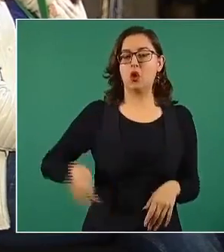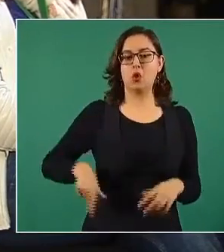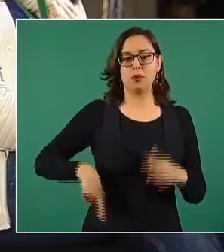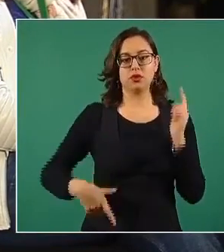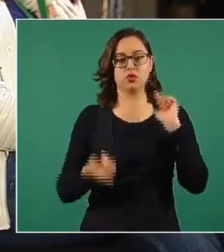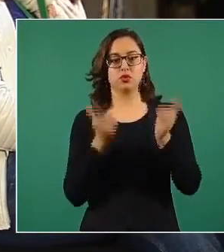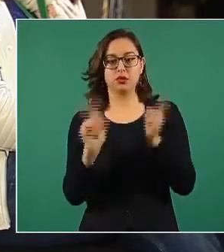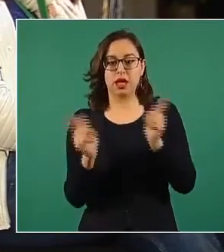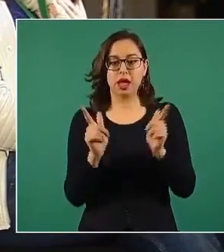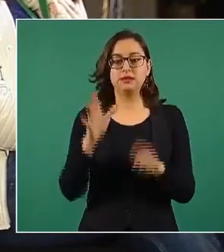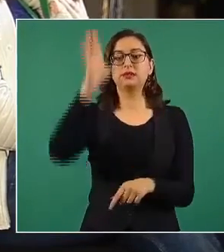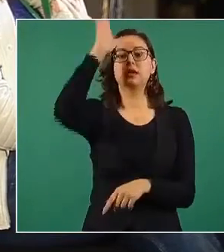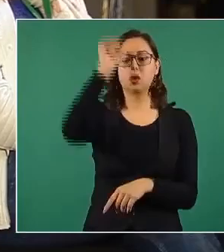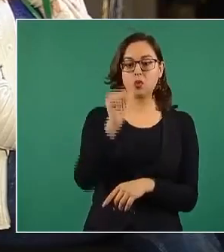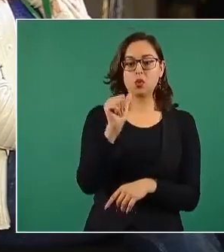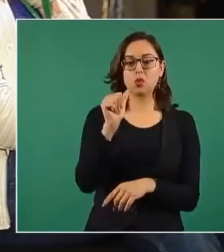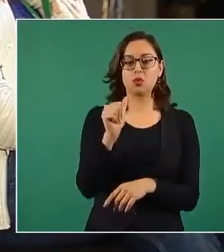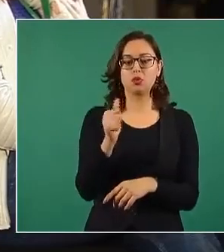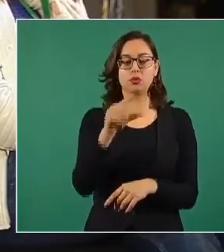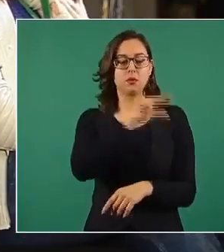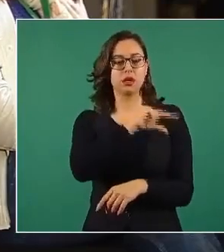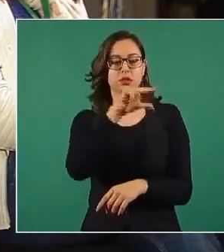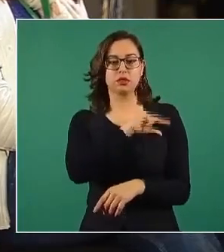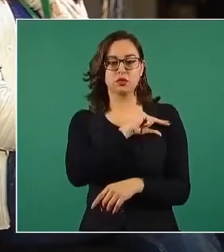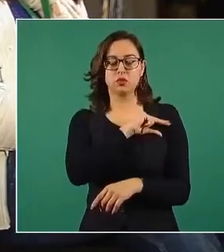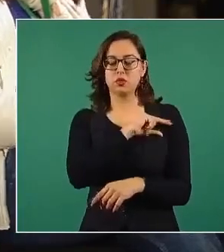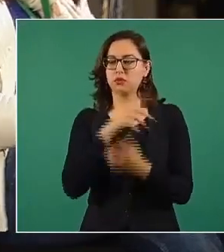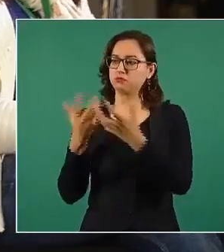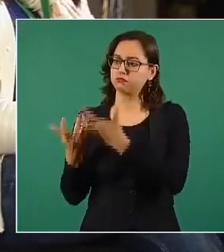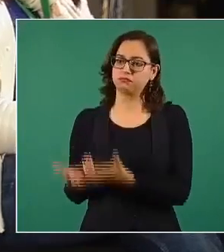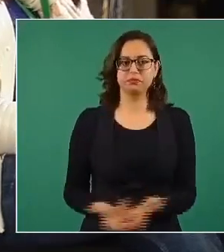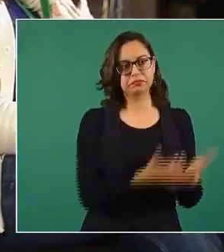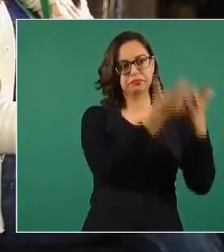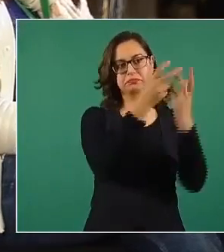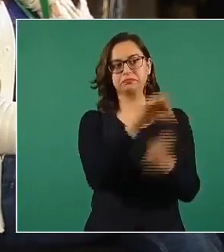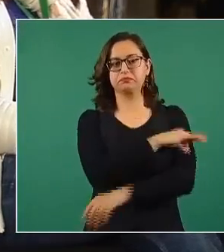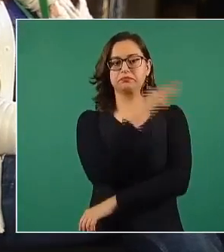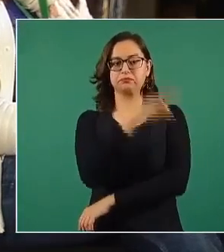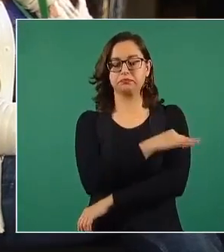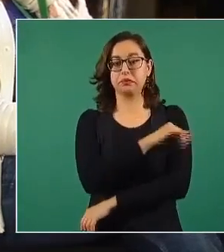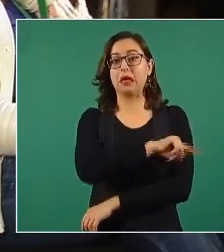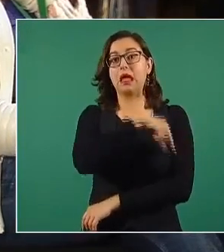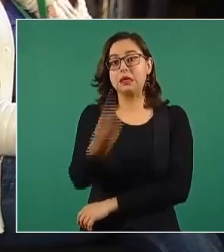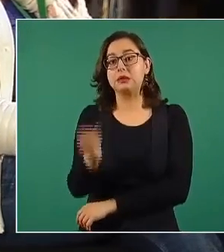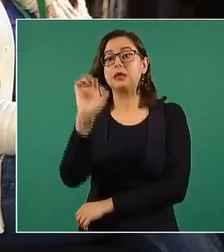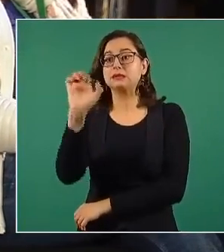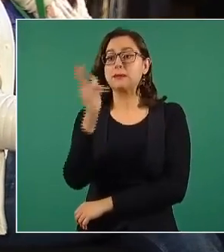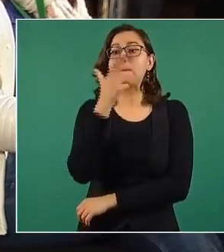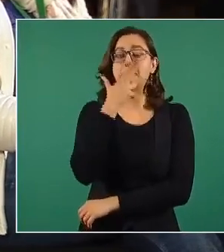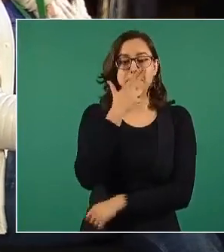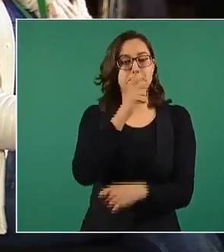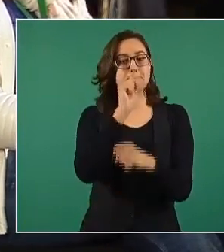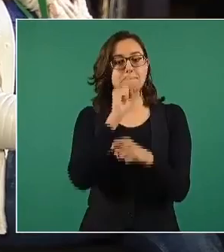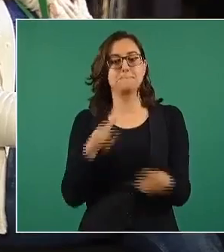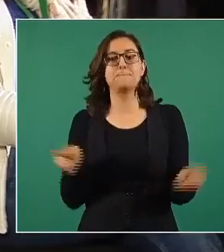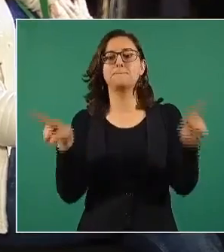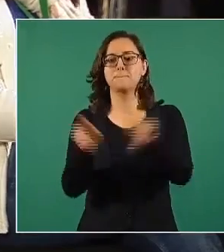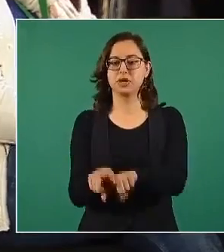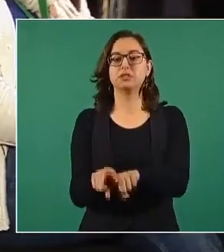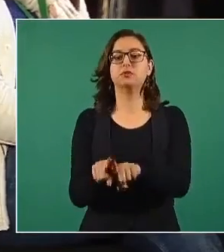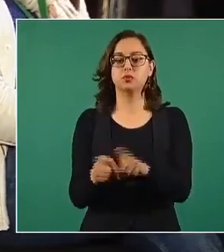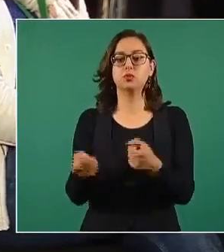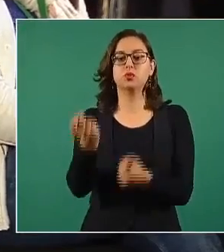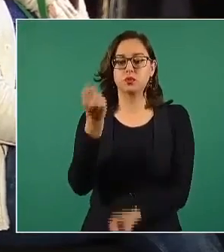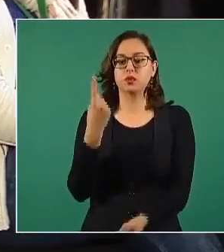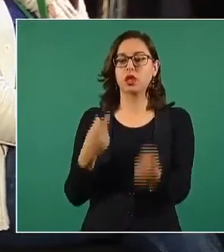Texas, con la iniciativa privada. Esto ya se hizo en Chihuahua también, donde las maquiladoras accedían